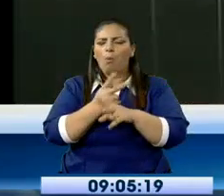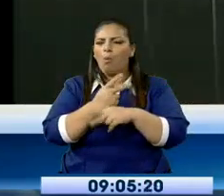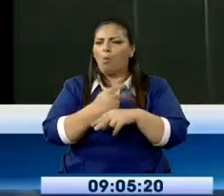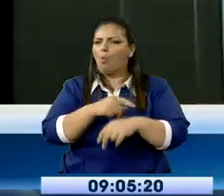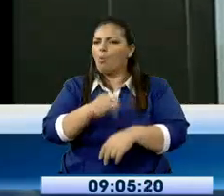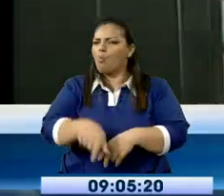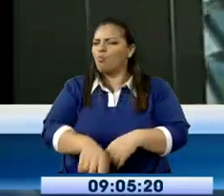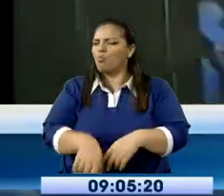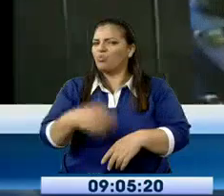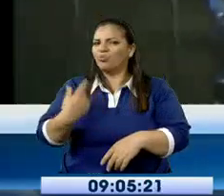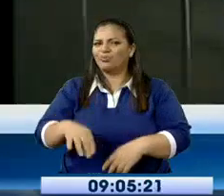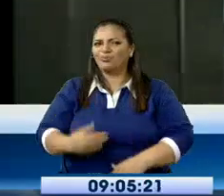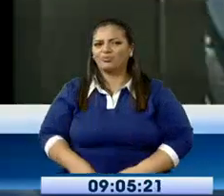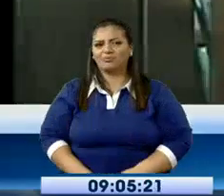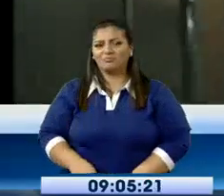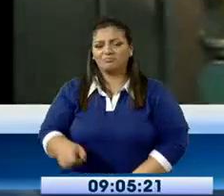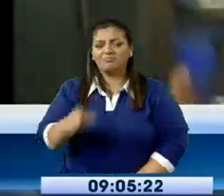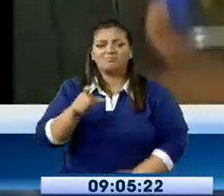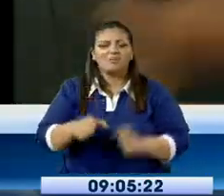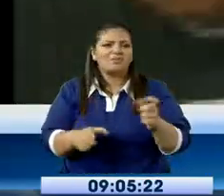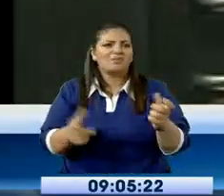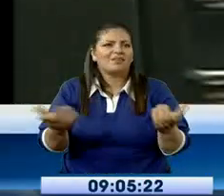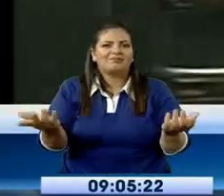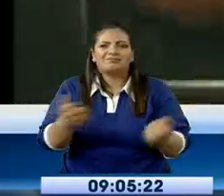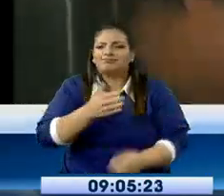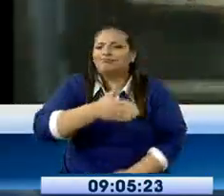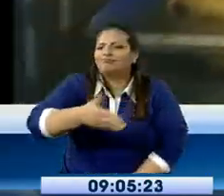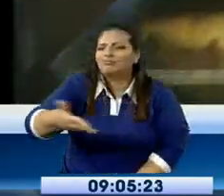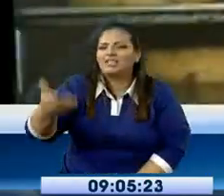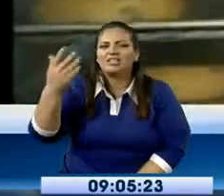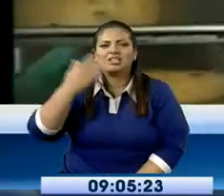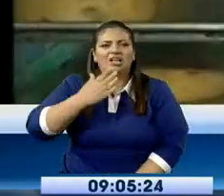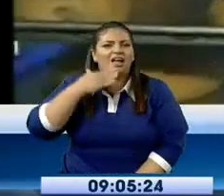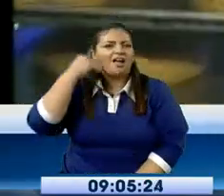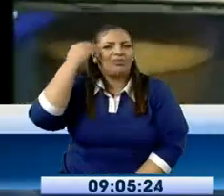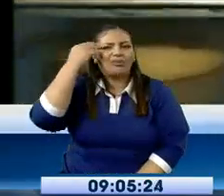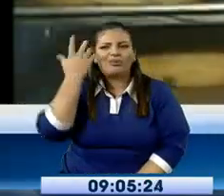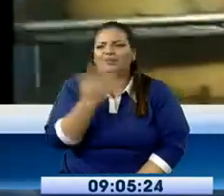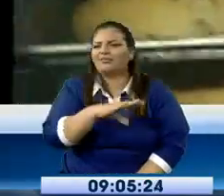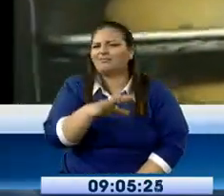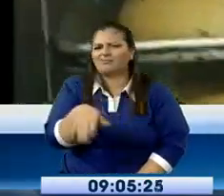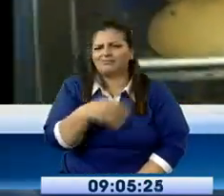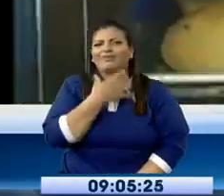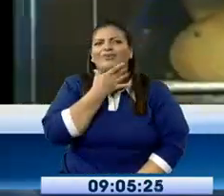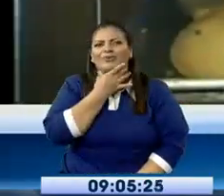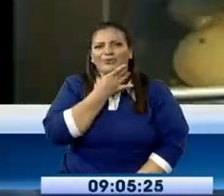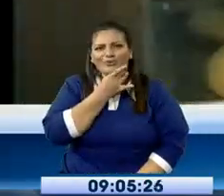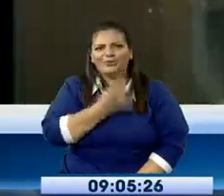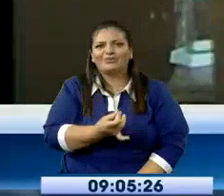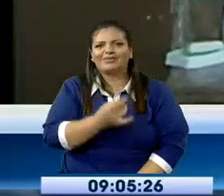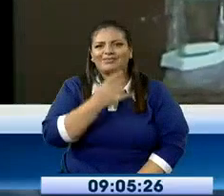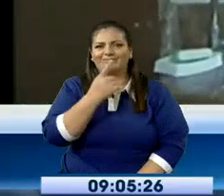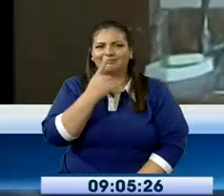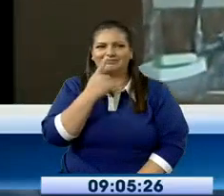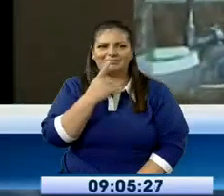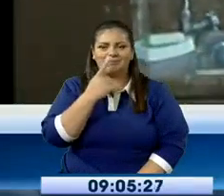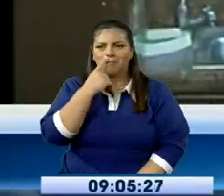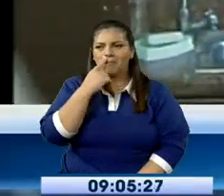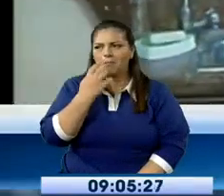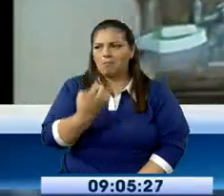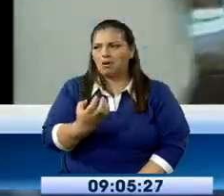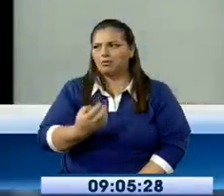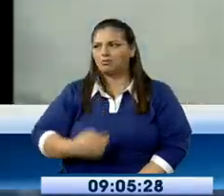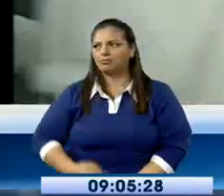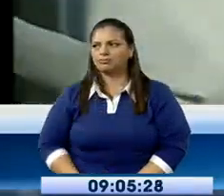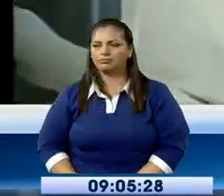es que eso le encanta a grandes, a chicos. Es una tradición. Una tradición fascinante cada diciembre. Porque lo